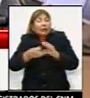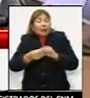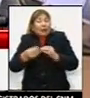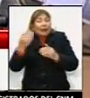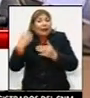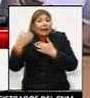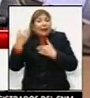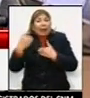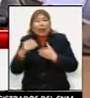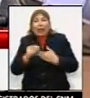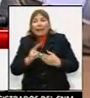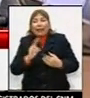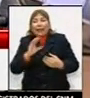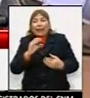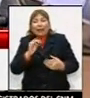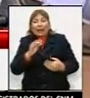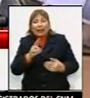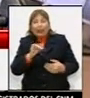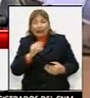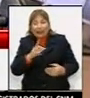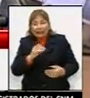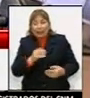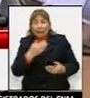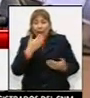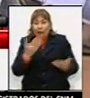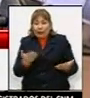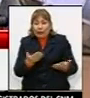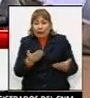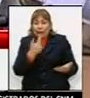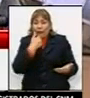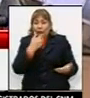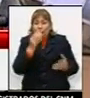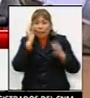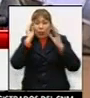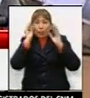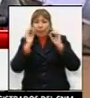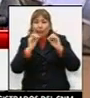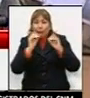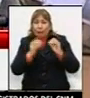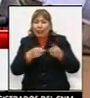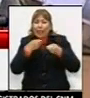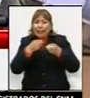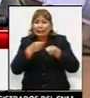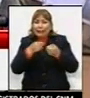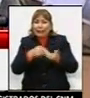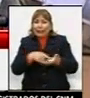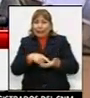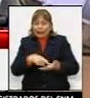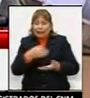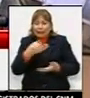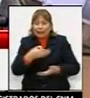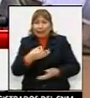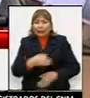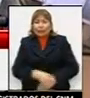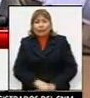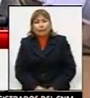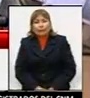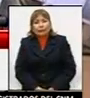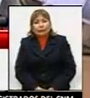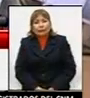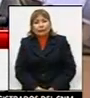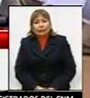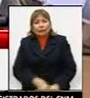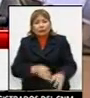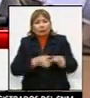a la bicameralidad, por esto, que es cierto que hay la opinión pública que exige, es cierto, pero también se puede